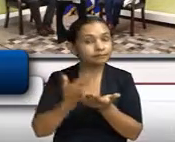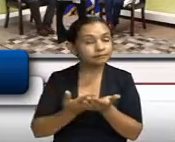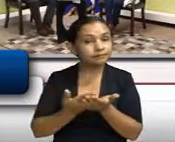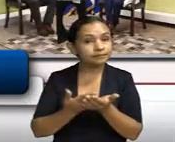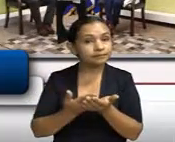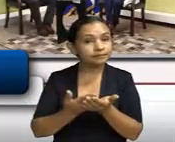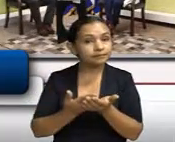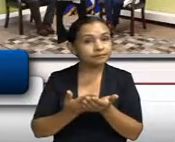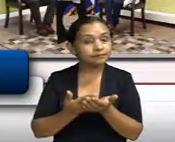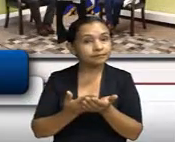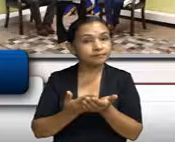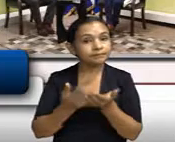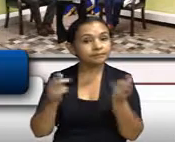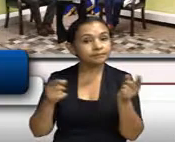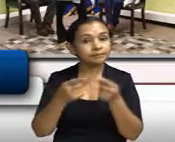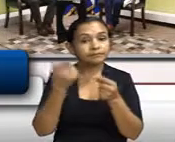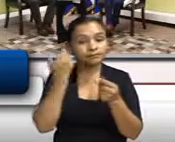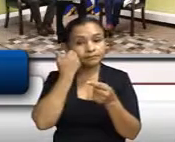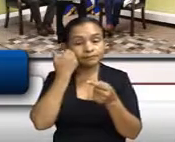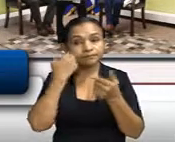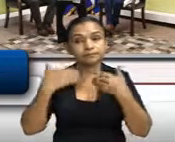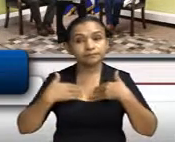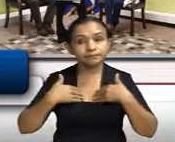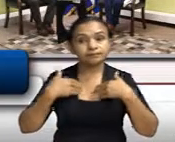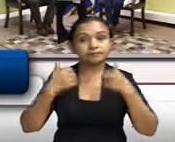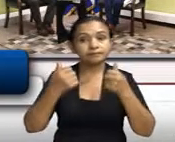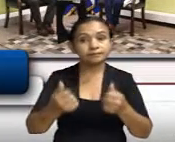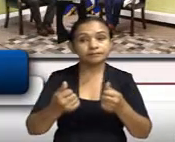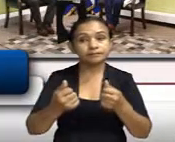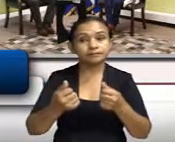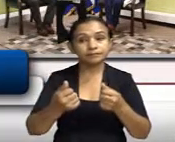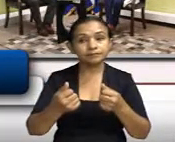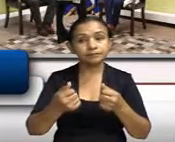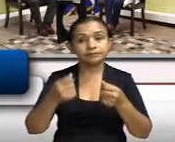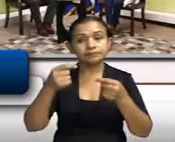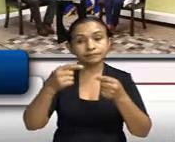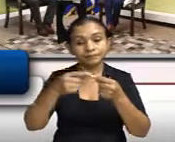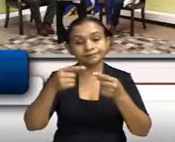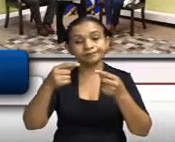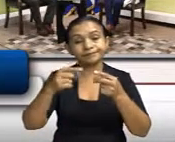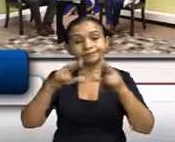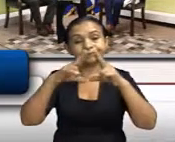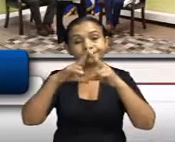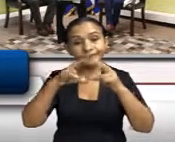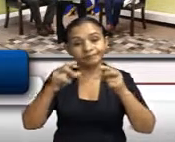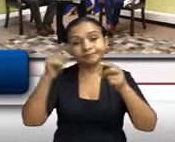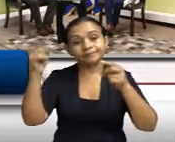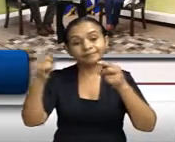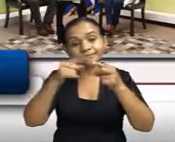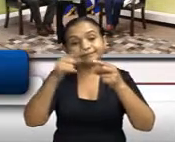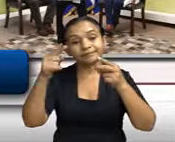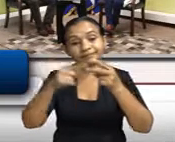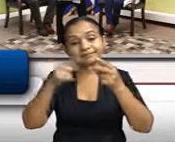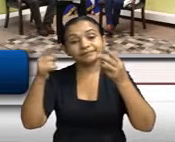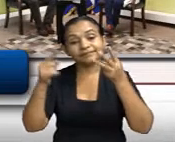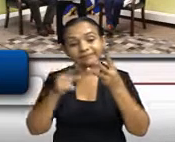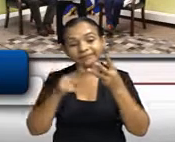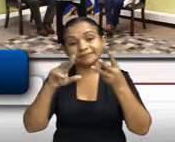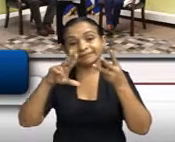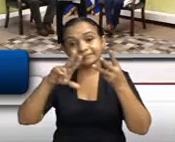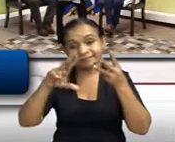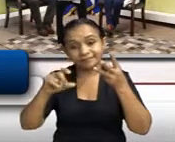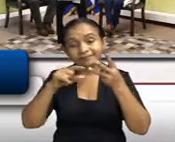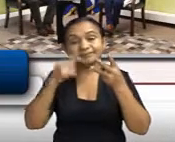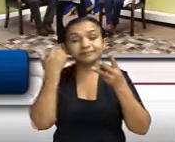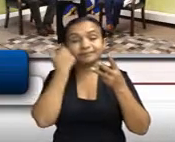si recordamos el mapa de padecimientos de salud que está dentro de los tres primeros lugares. Elaboró el MINSA desde hace 2 años, creo, o hace